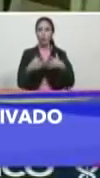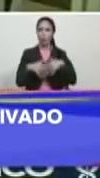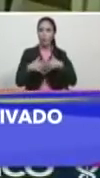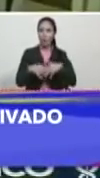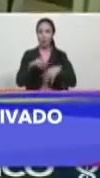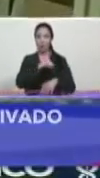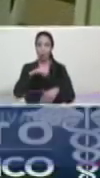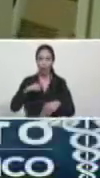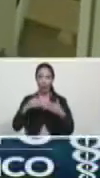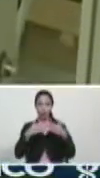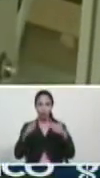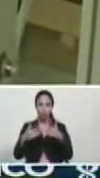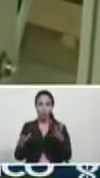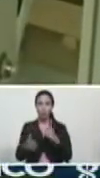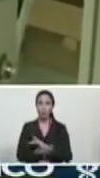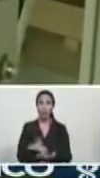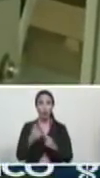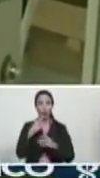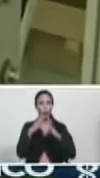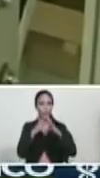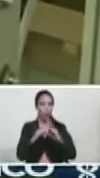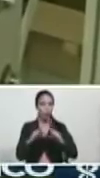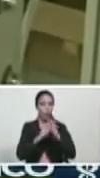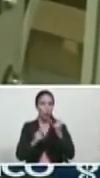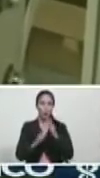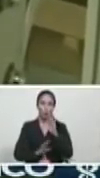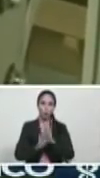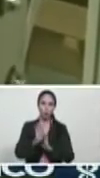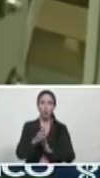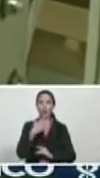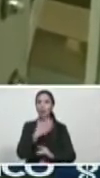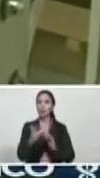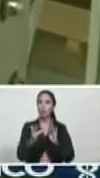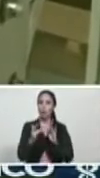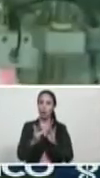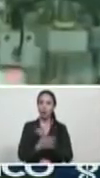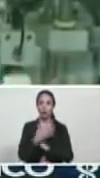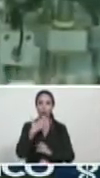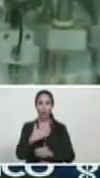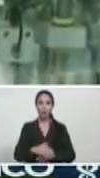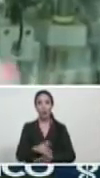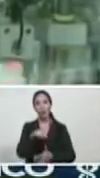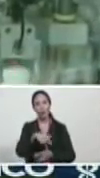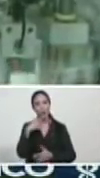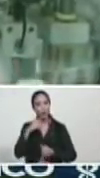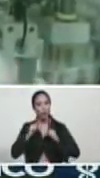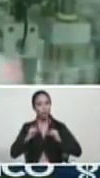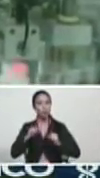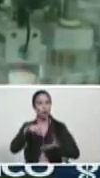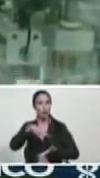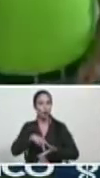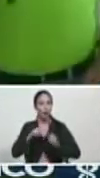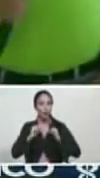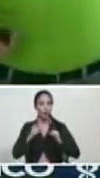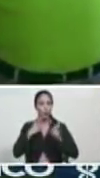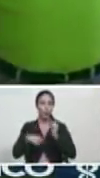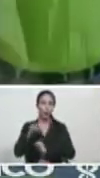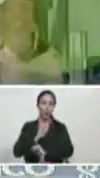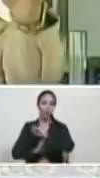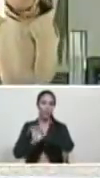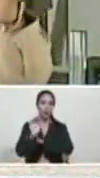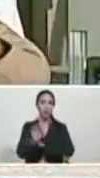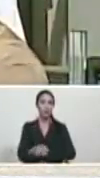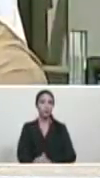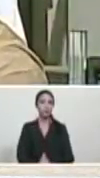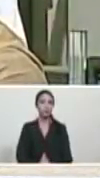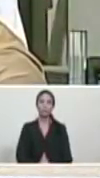país, construyendo patria. Gracias, señor presidente, por el pase. Estamos acá, rodilla en tierra, para defender la patria. Muy